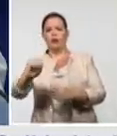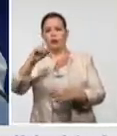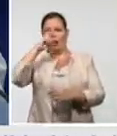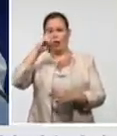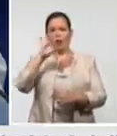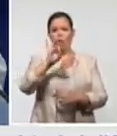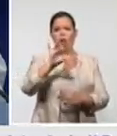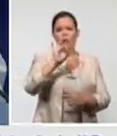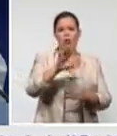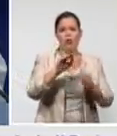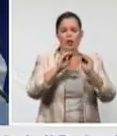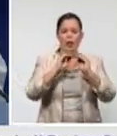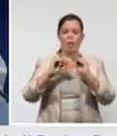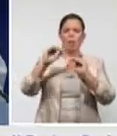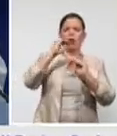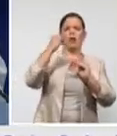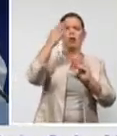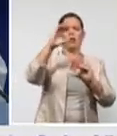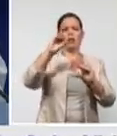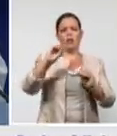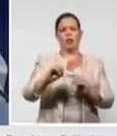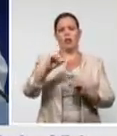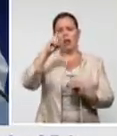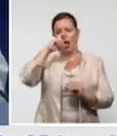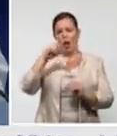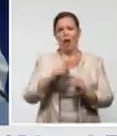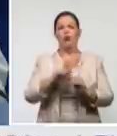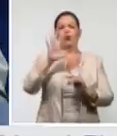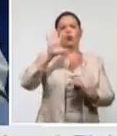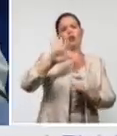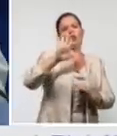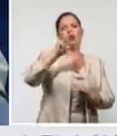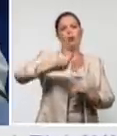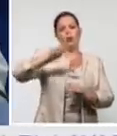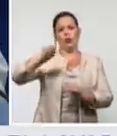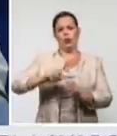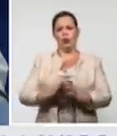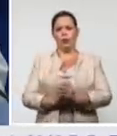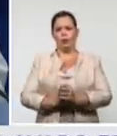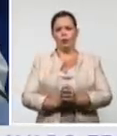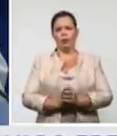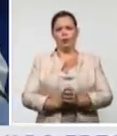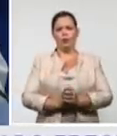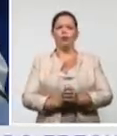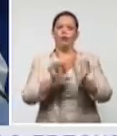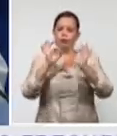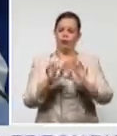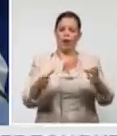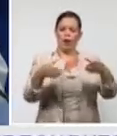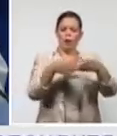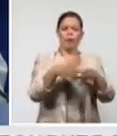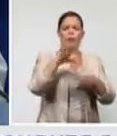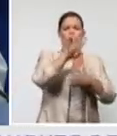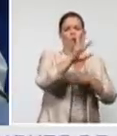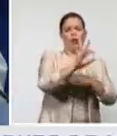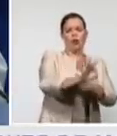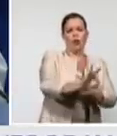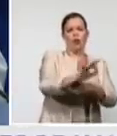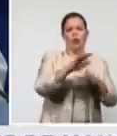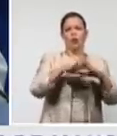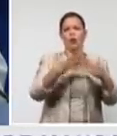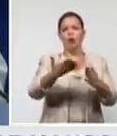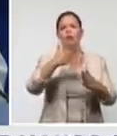60 son 5 personas. Los 48 casos diagnosticados pertenecen a las provincias de La